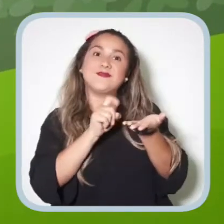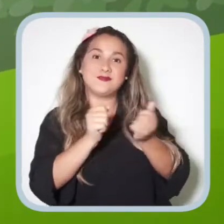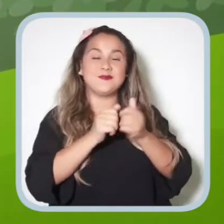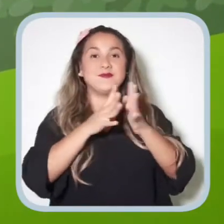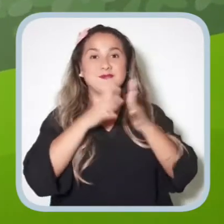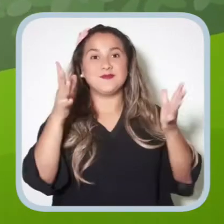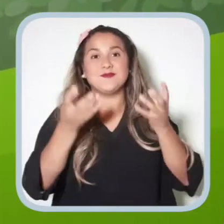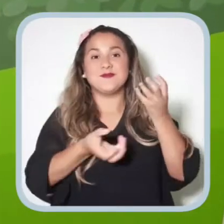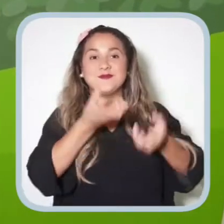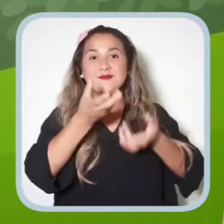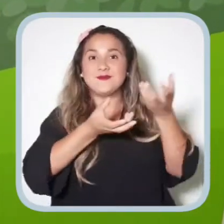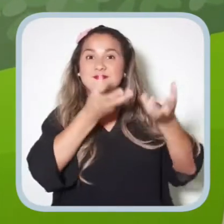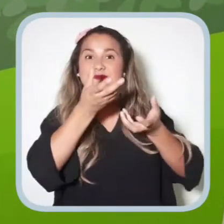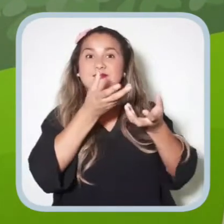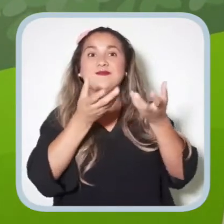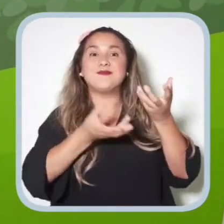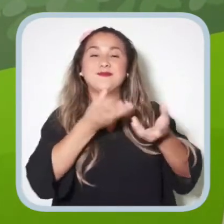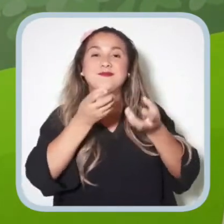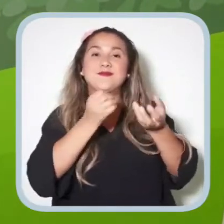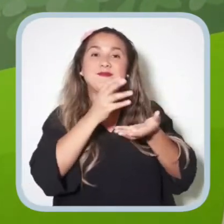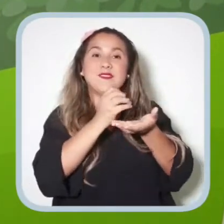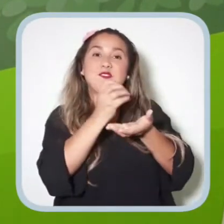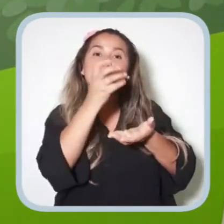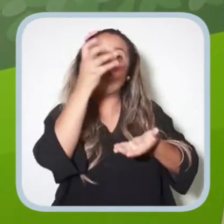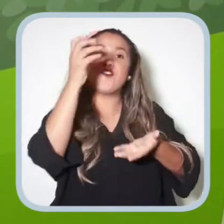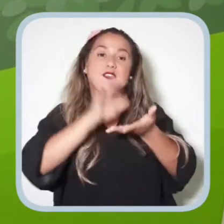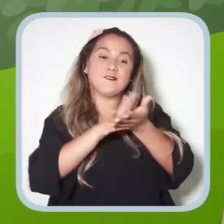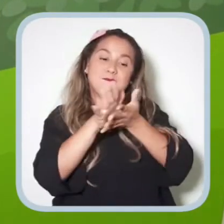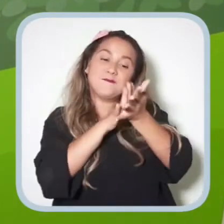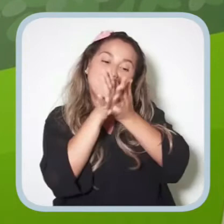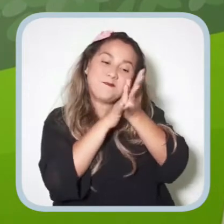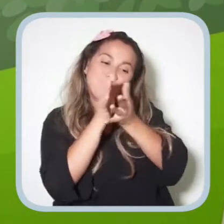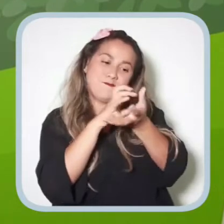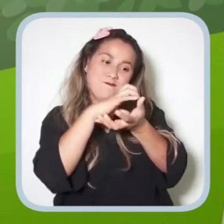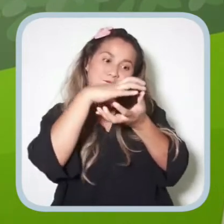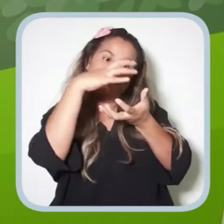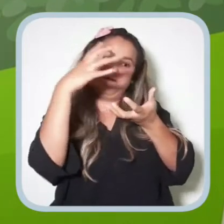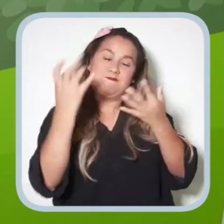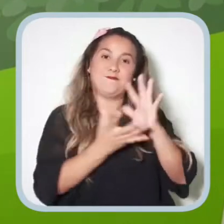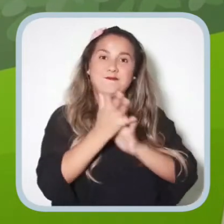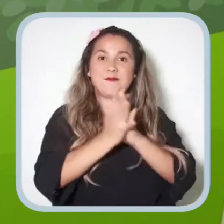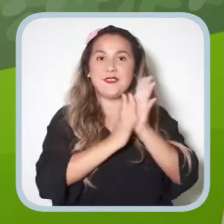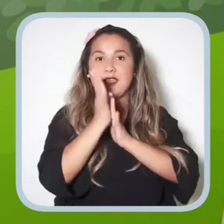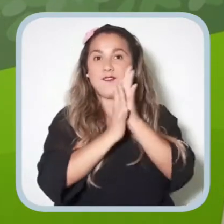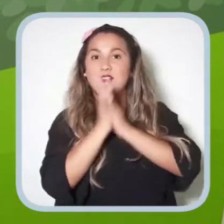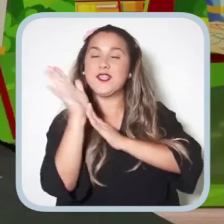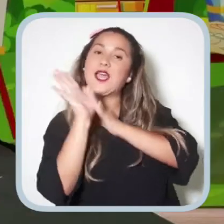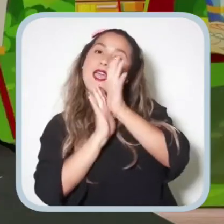burbujitas. A frotar por arriba sin parar, a frotar